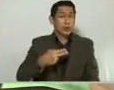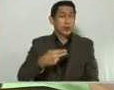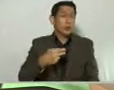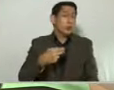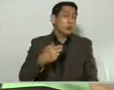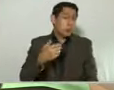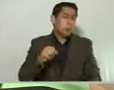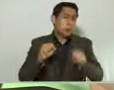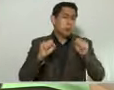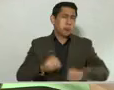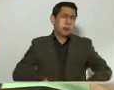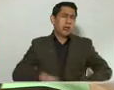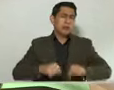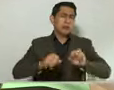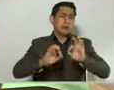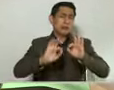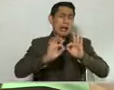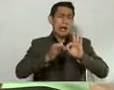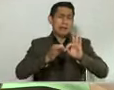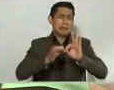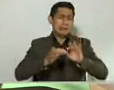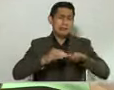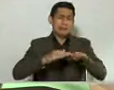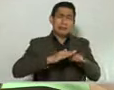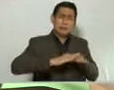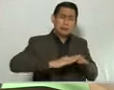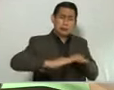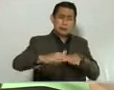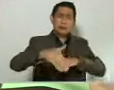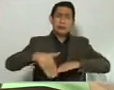después explota por debajo. Tenemos que cambiar tuberías que tienen